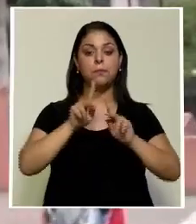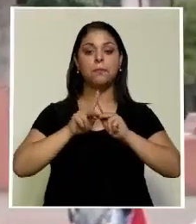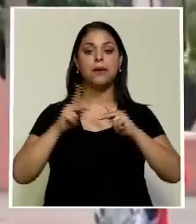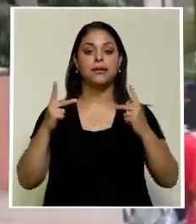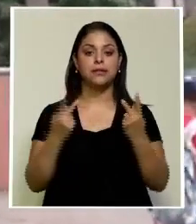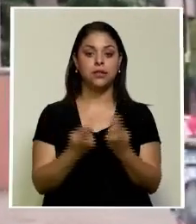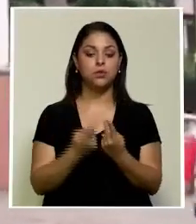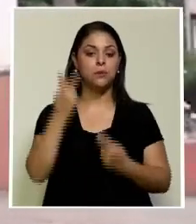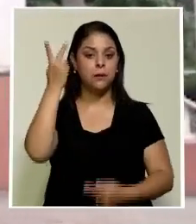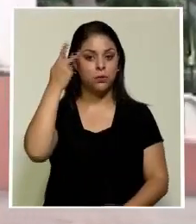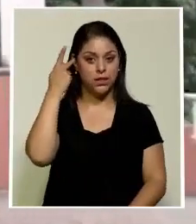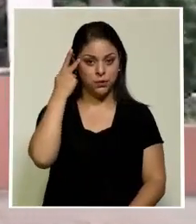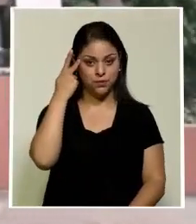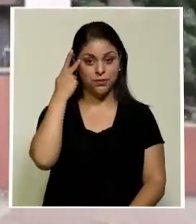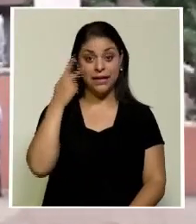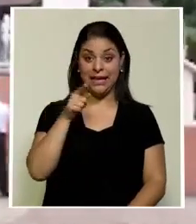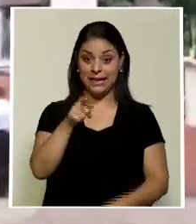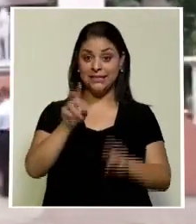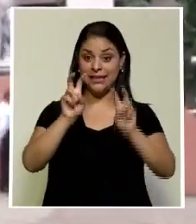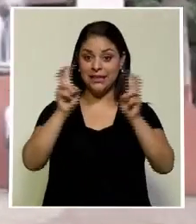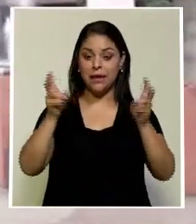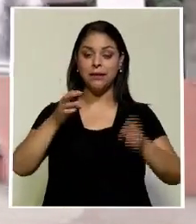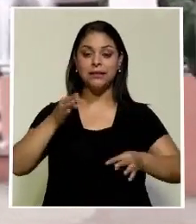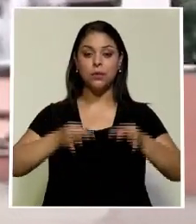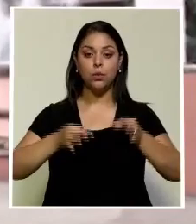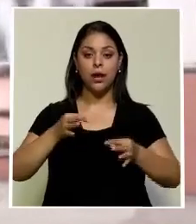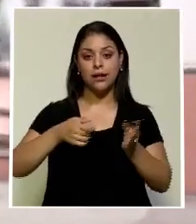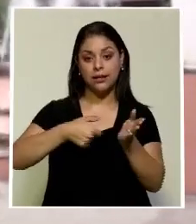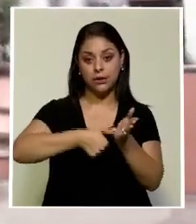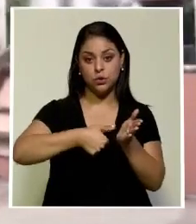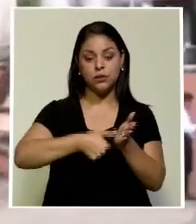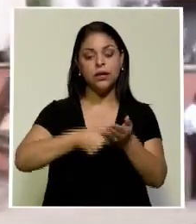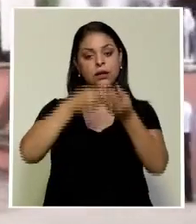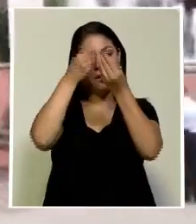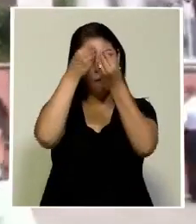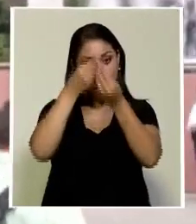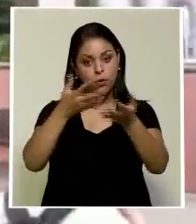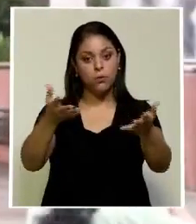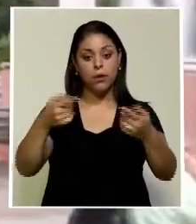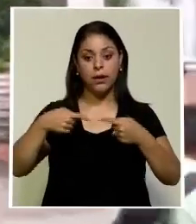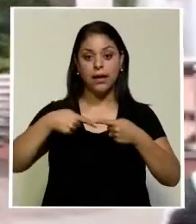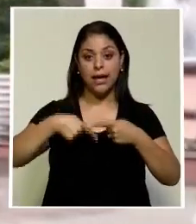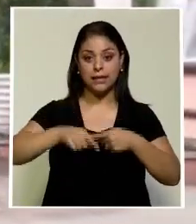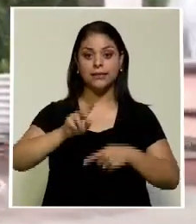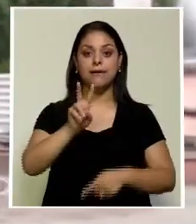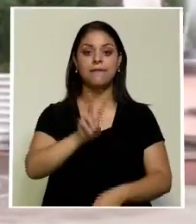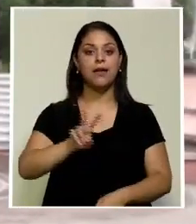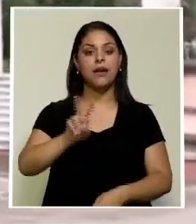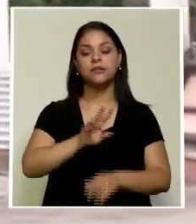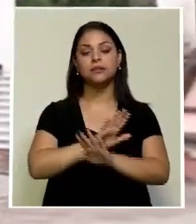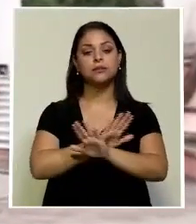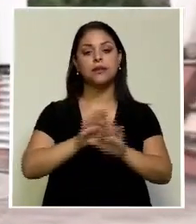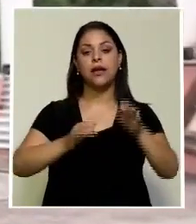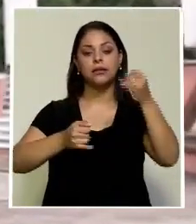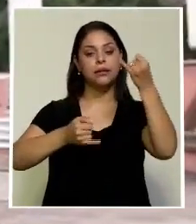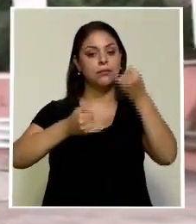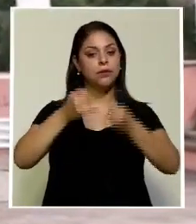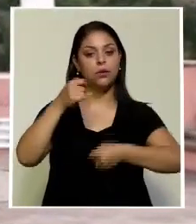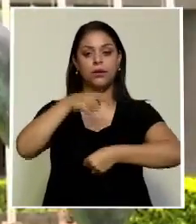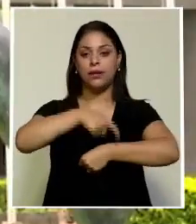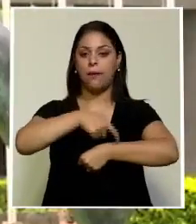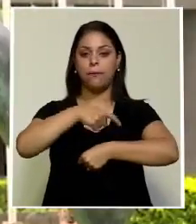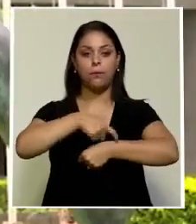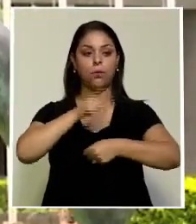políticos. Adherido a este tema, el Tribunal Supremo de Elecciones informó que ya este viernes vencieron los plazos de inscripción